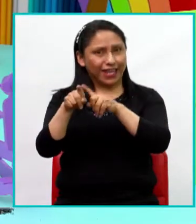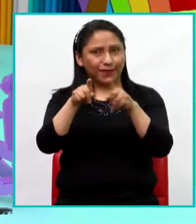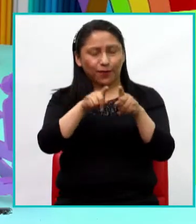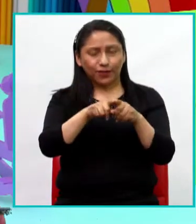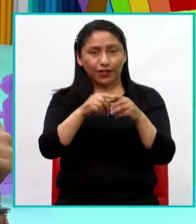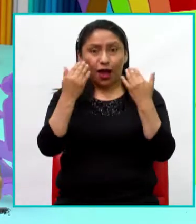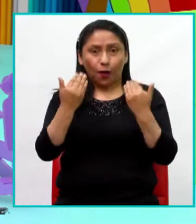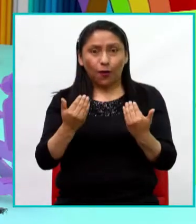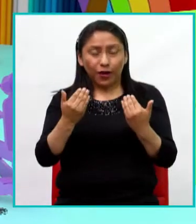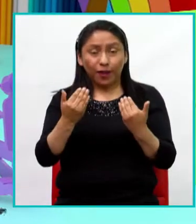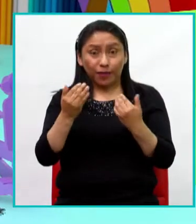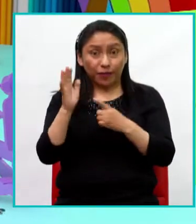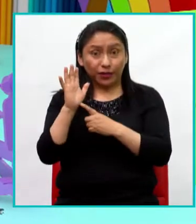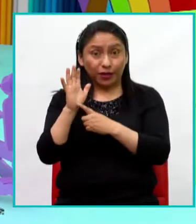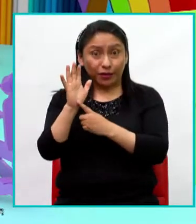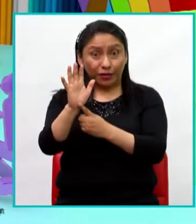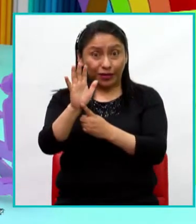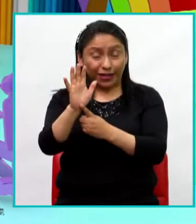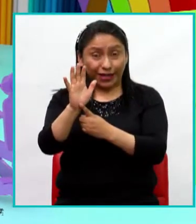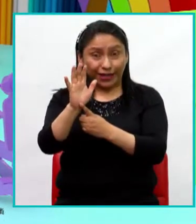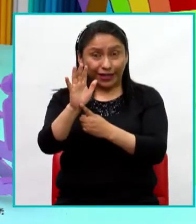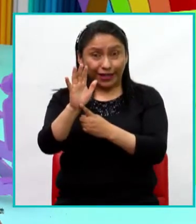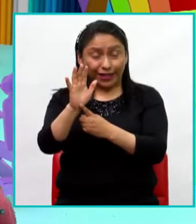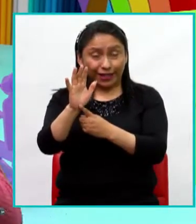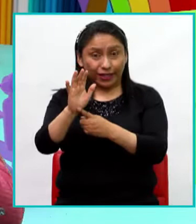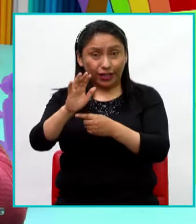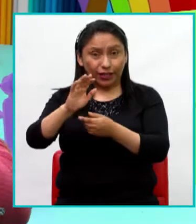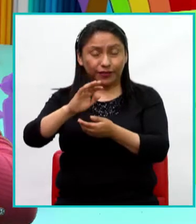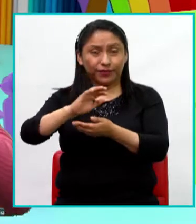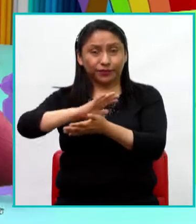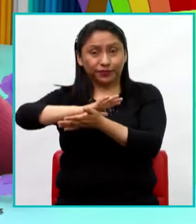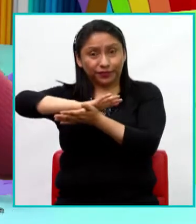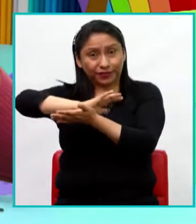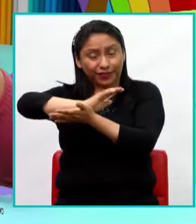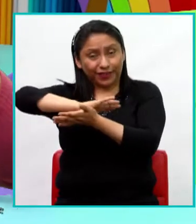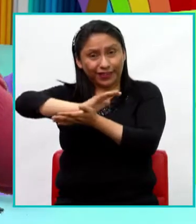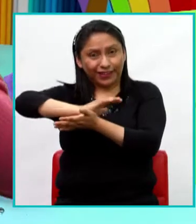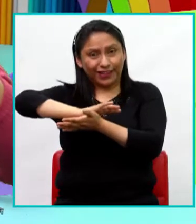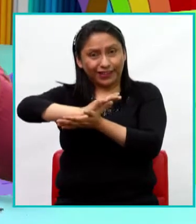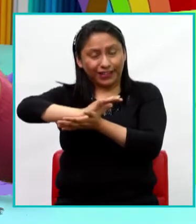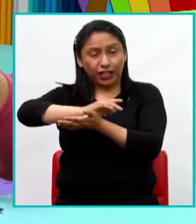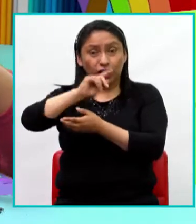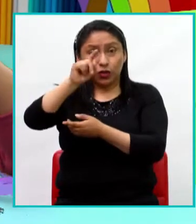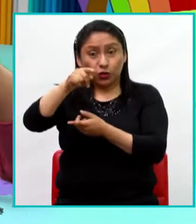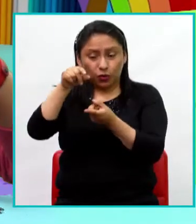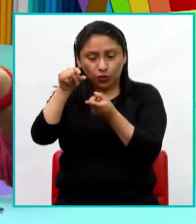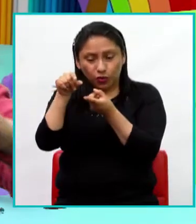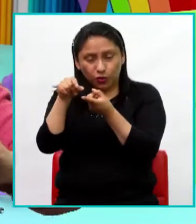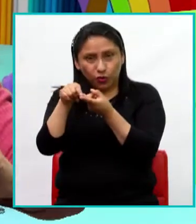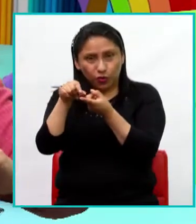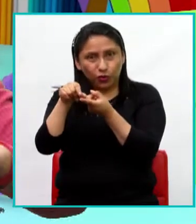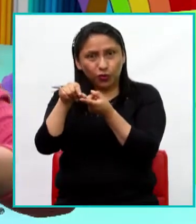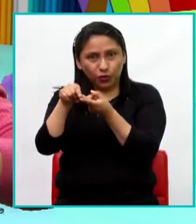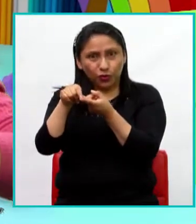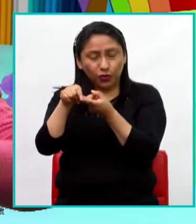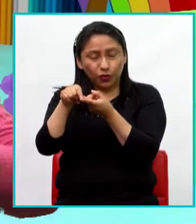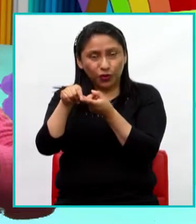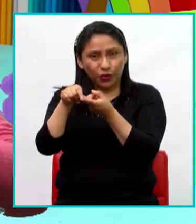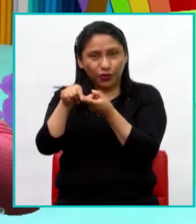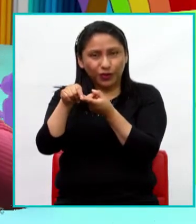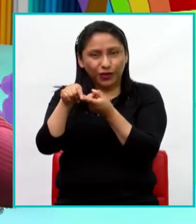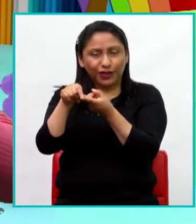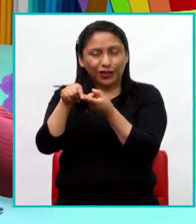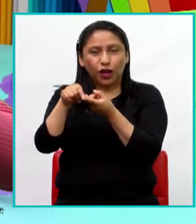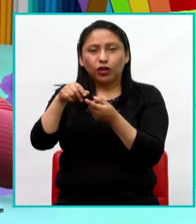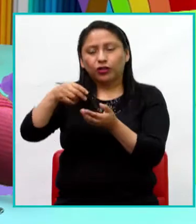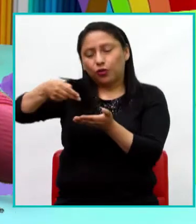experimento, miren, vamos a necesitar maicena, vamos a necesitar tu dentrífico que estábamos usando para lavarnos los dientes,